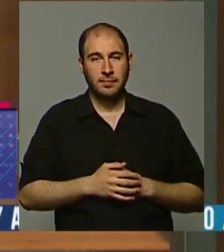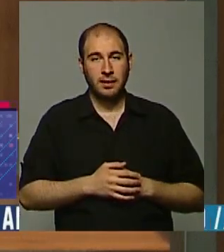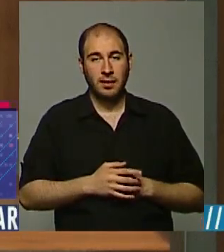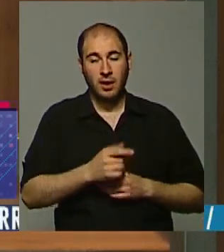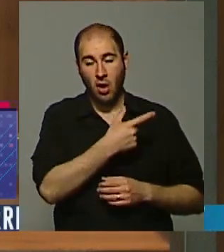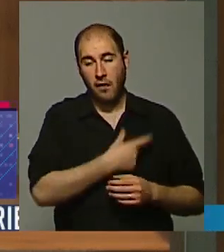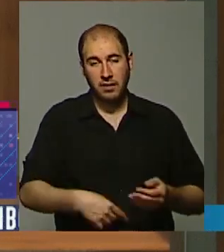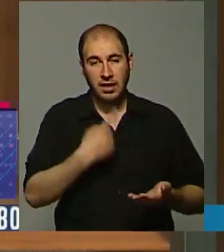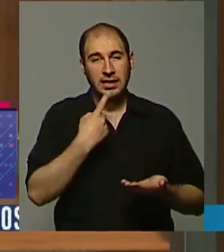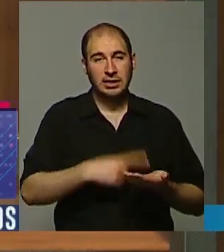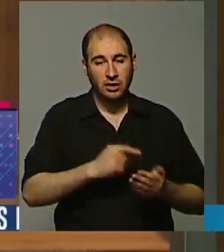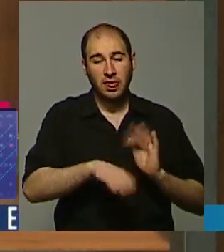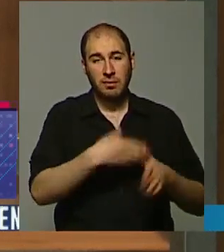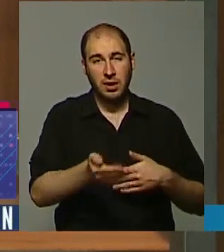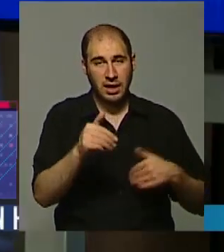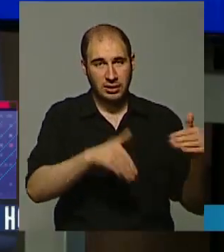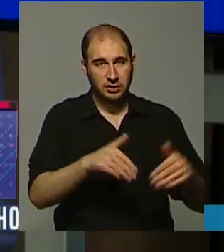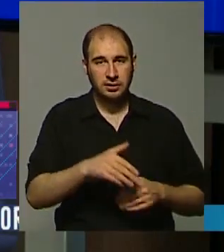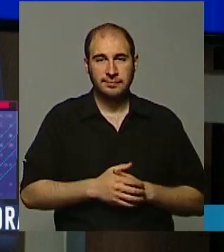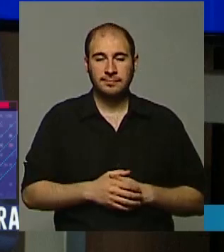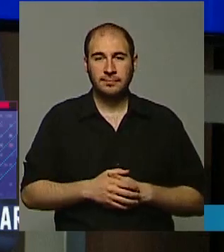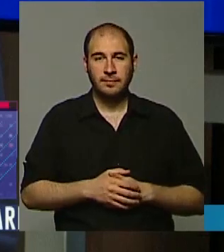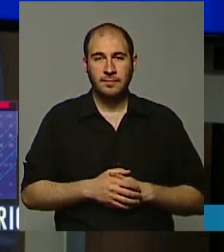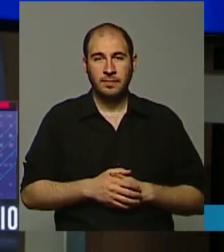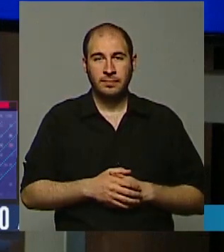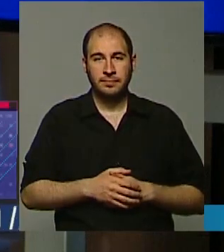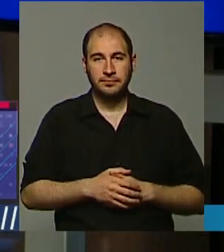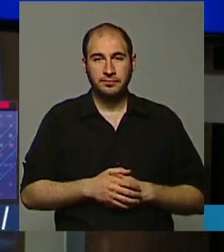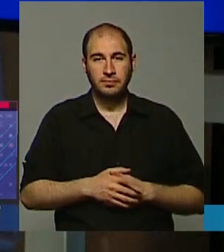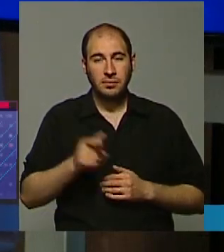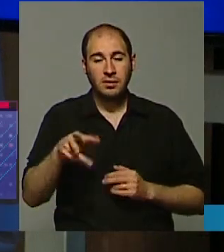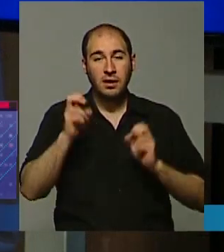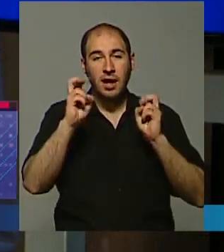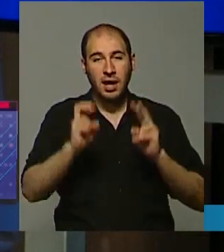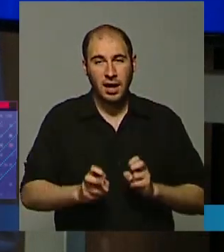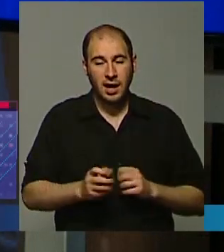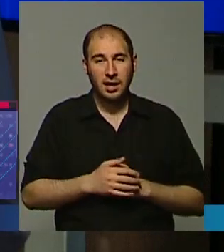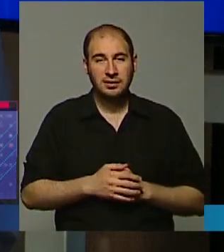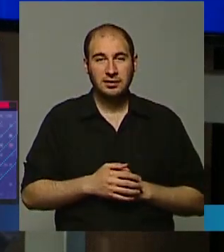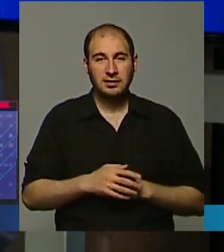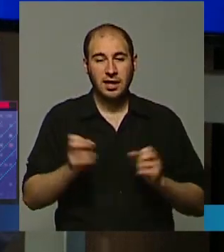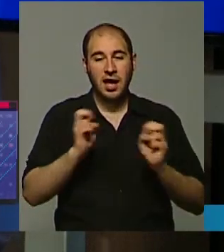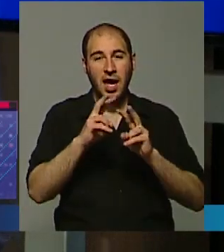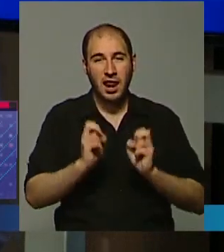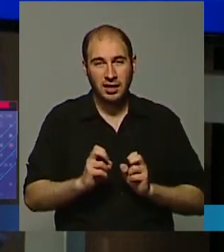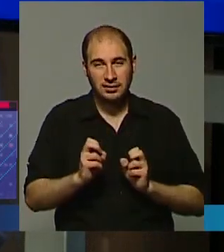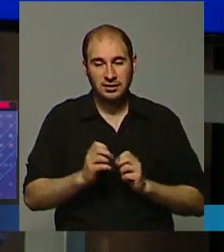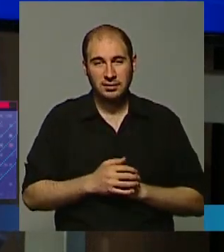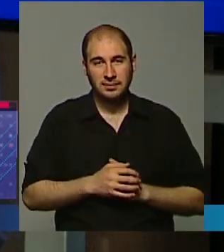el gobierno después del resultado, ¿no? Habría que analizarlo desde el punto de vista, por